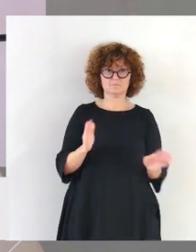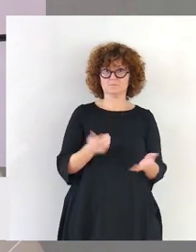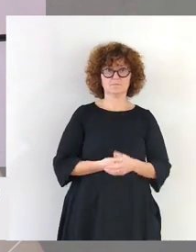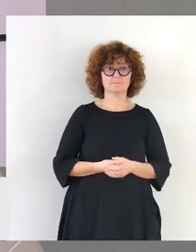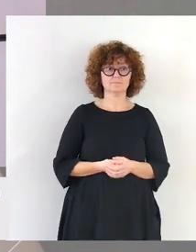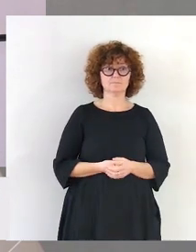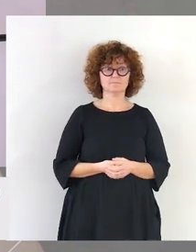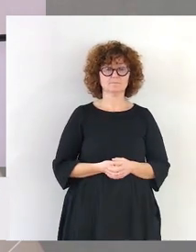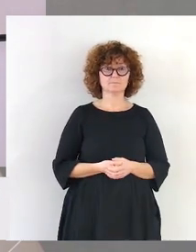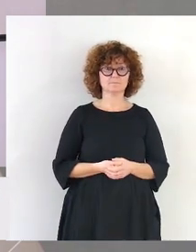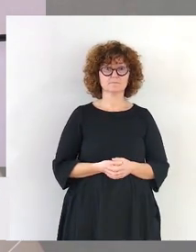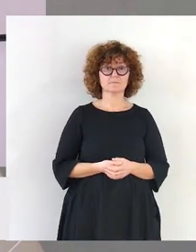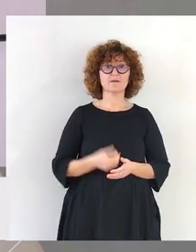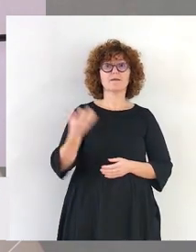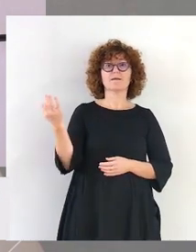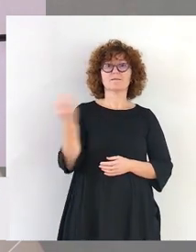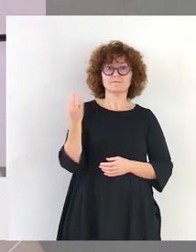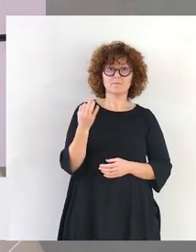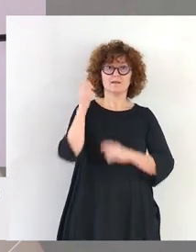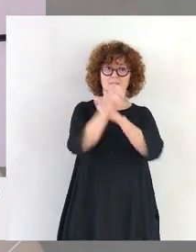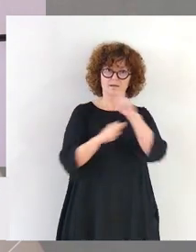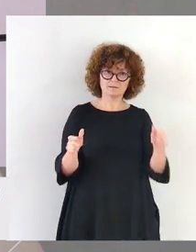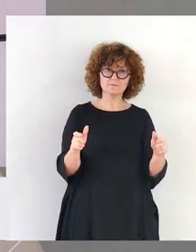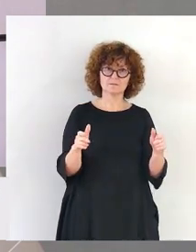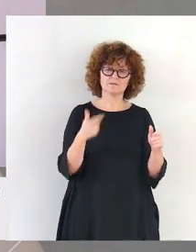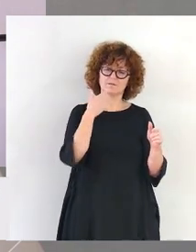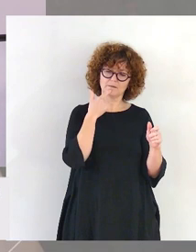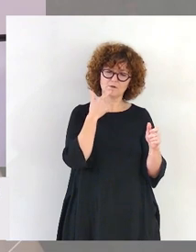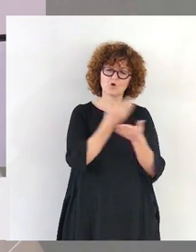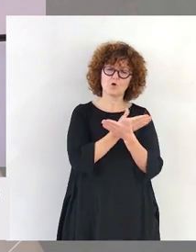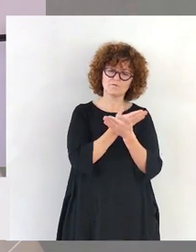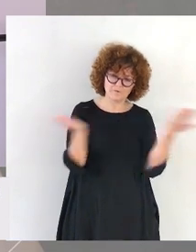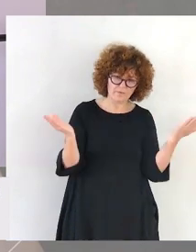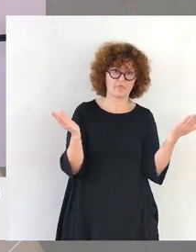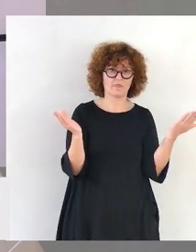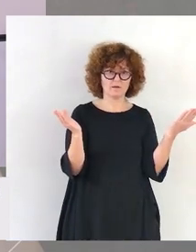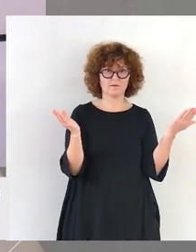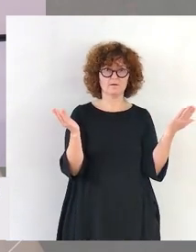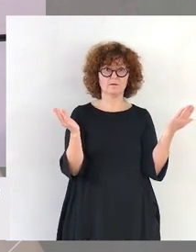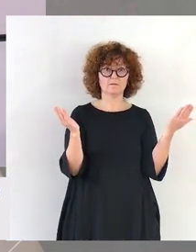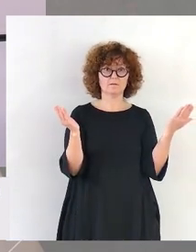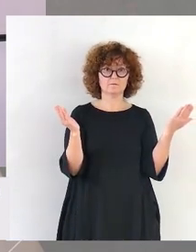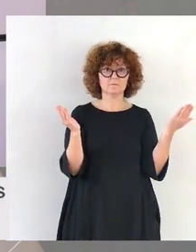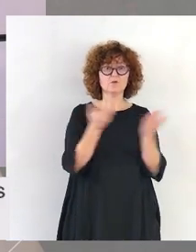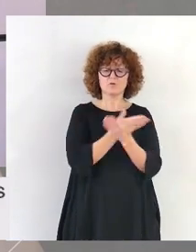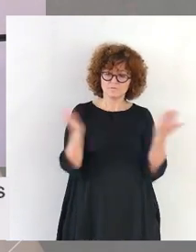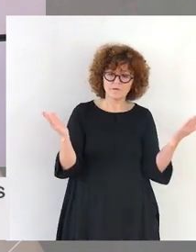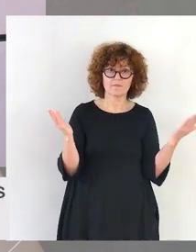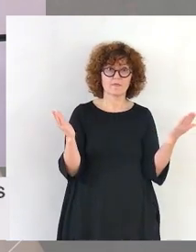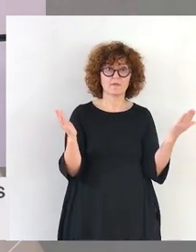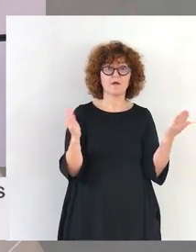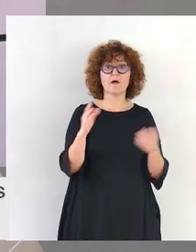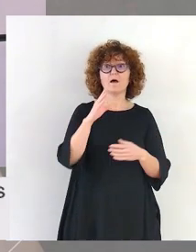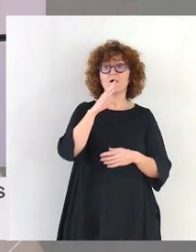que volverle a la gente a decir tenga usted confianza porque ningún cantamañanas vaya uno con